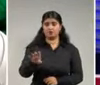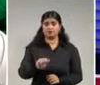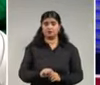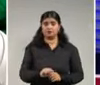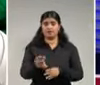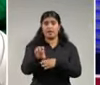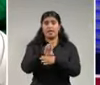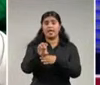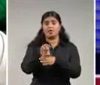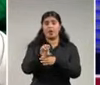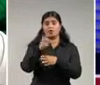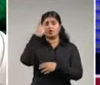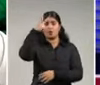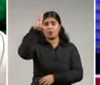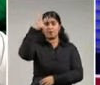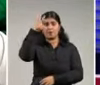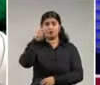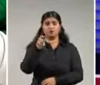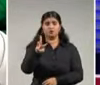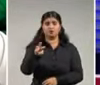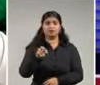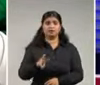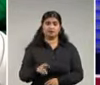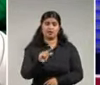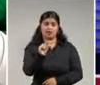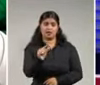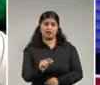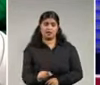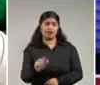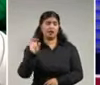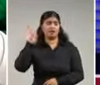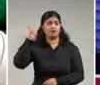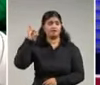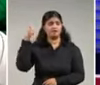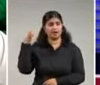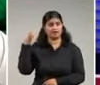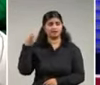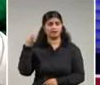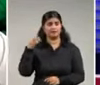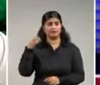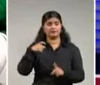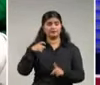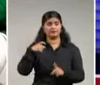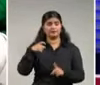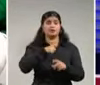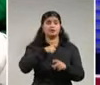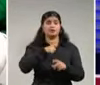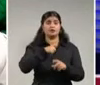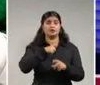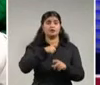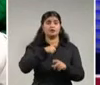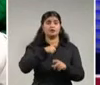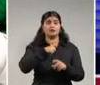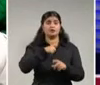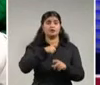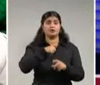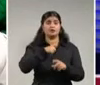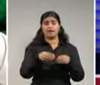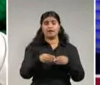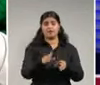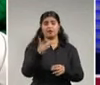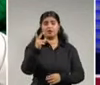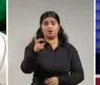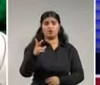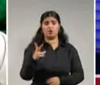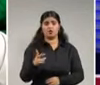uno, Italia, Mozambique, Francia, Kenia y Panamá 2 cada uno, y Nigeria,